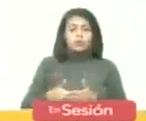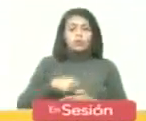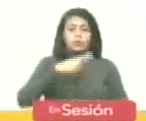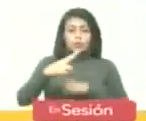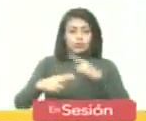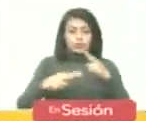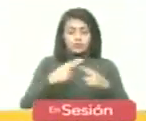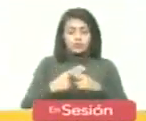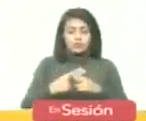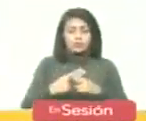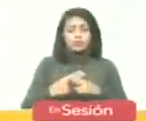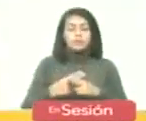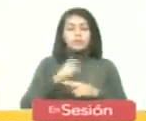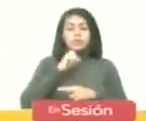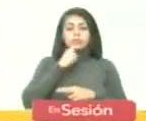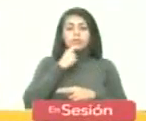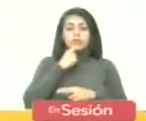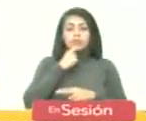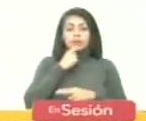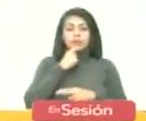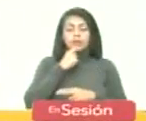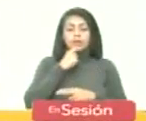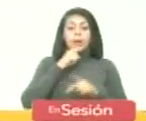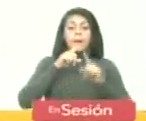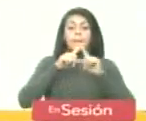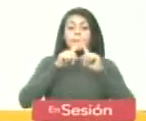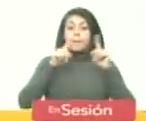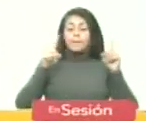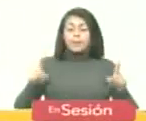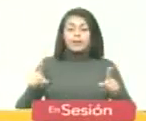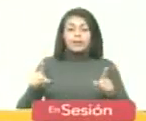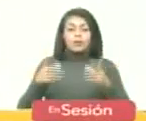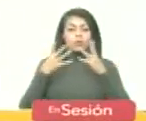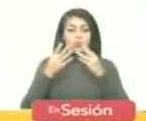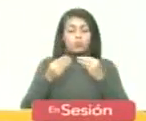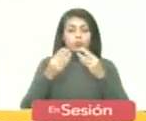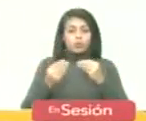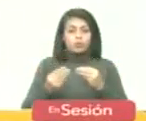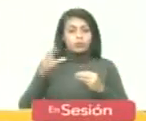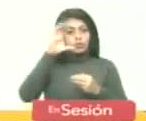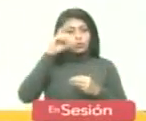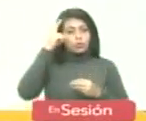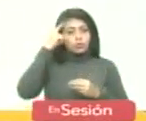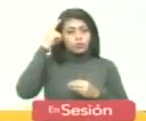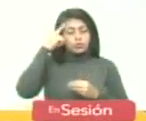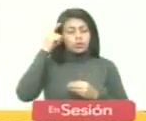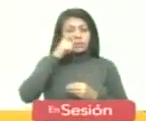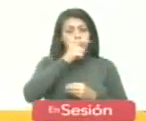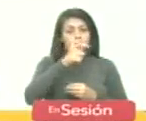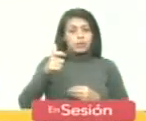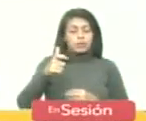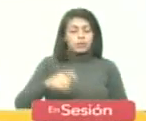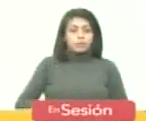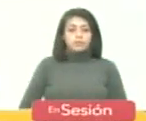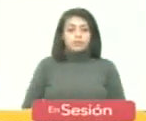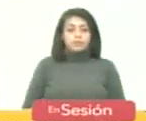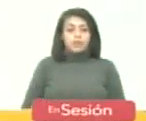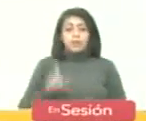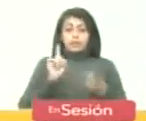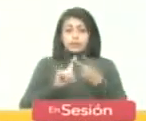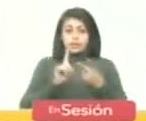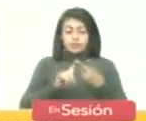universal, secreto, pero con alta conciencia del pueblo soberano.